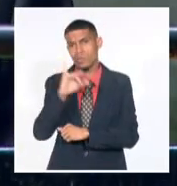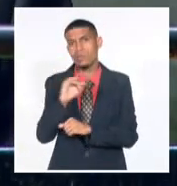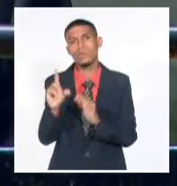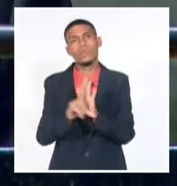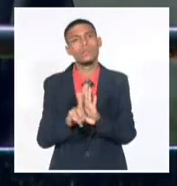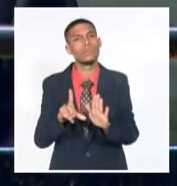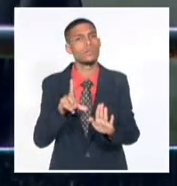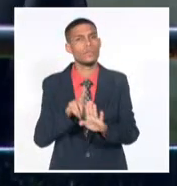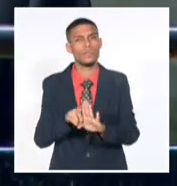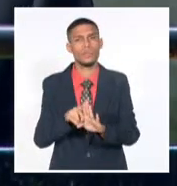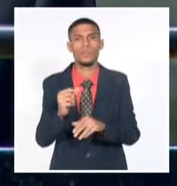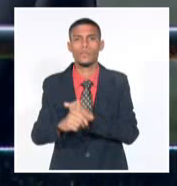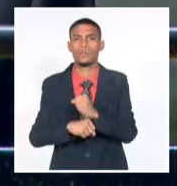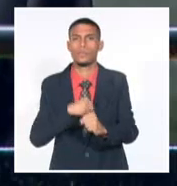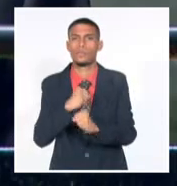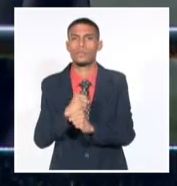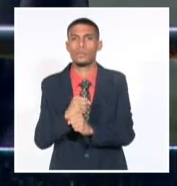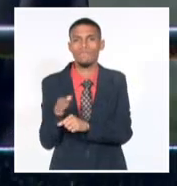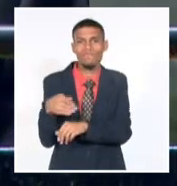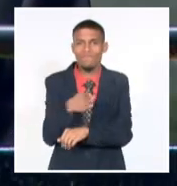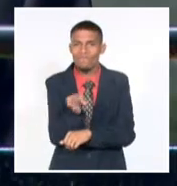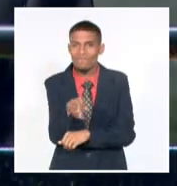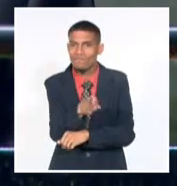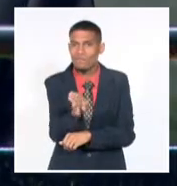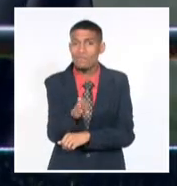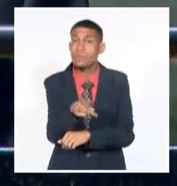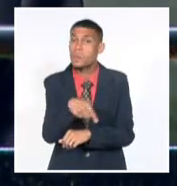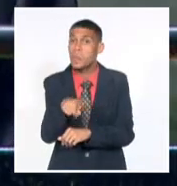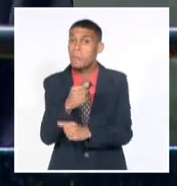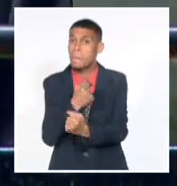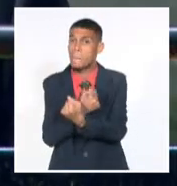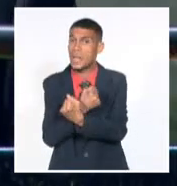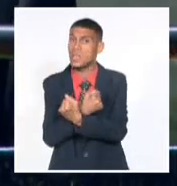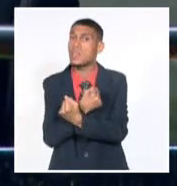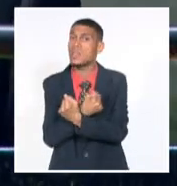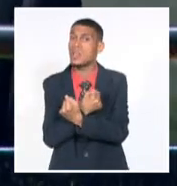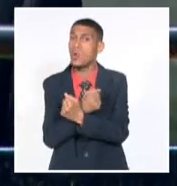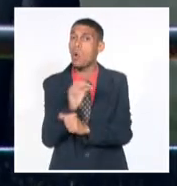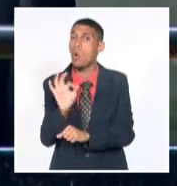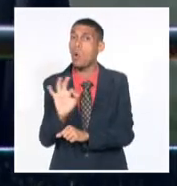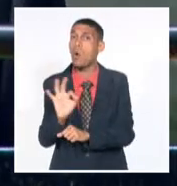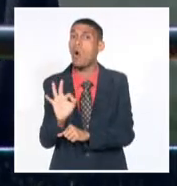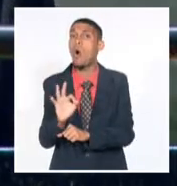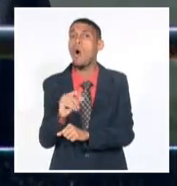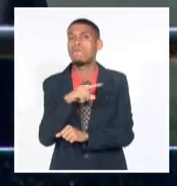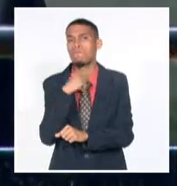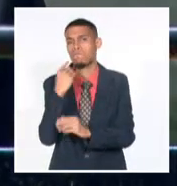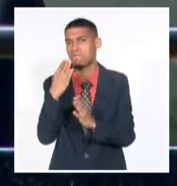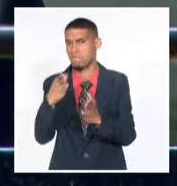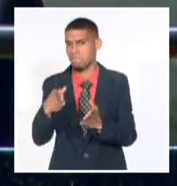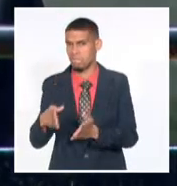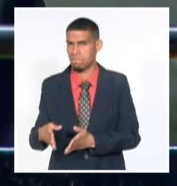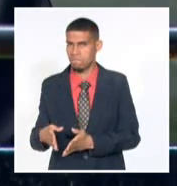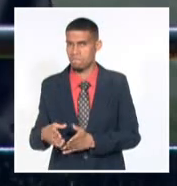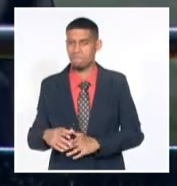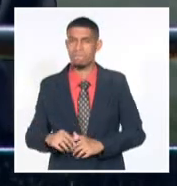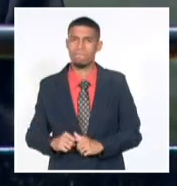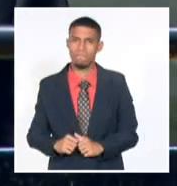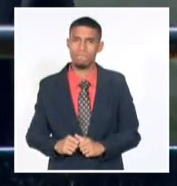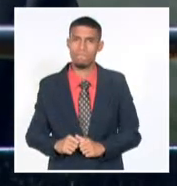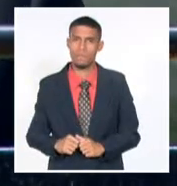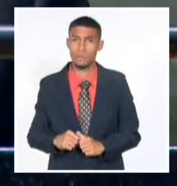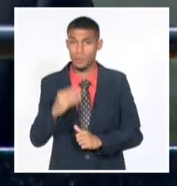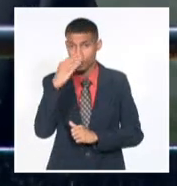y usan rutas inseguras y peligrosas o son víctimas del crimen organizado.